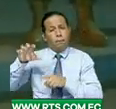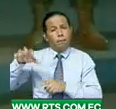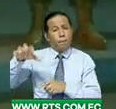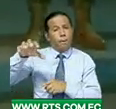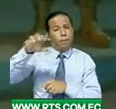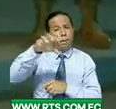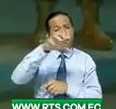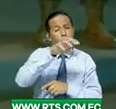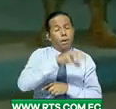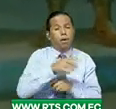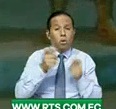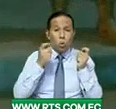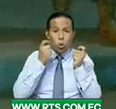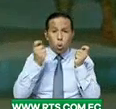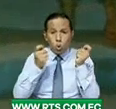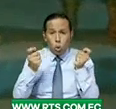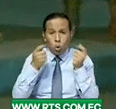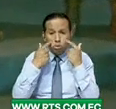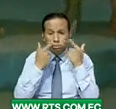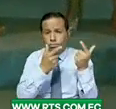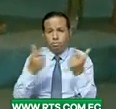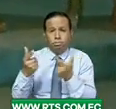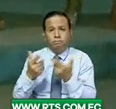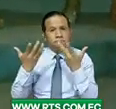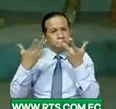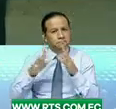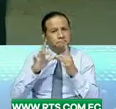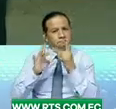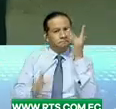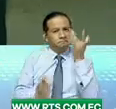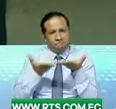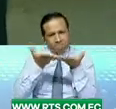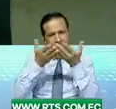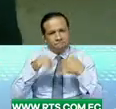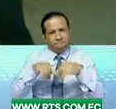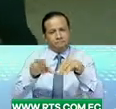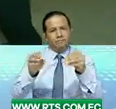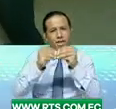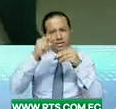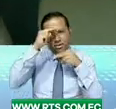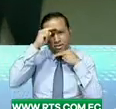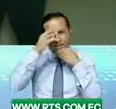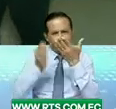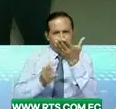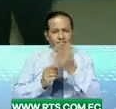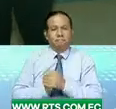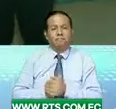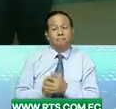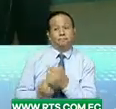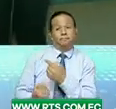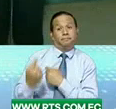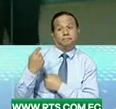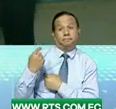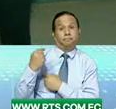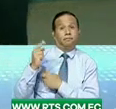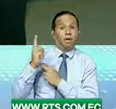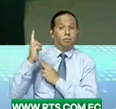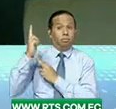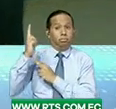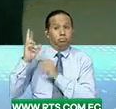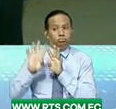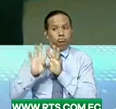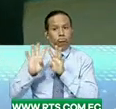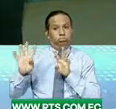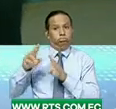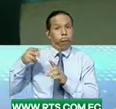por las autoridades de control. Y con esta información, regreso a Estudios Centrales. Anali, tú tienes más noticias, y aquí a mis espaldas, pues los militares listos